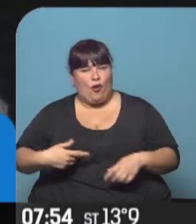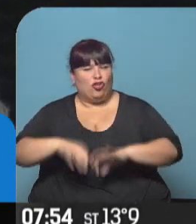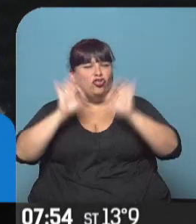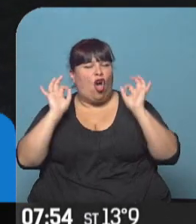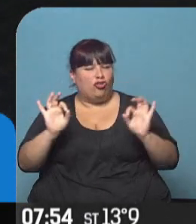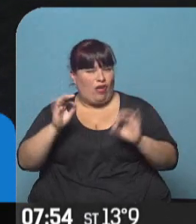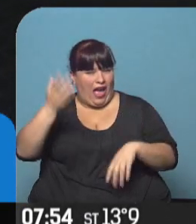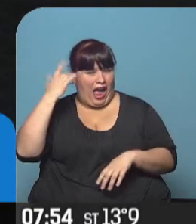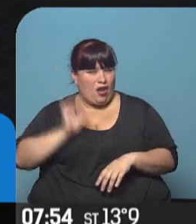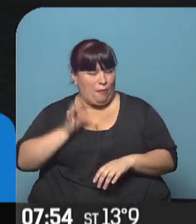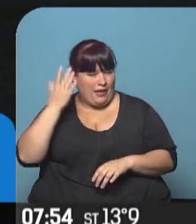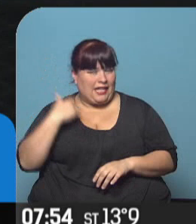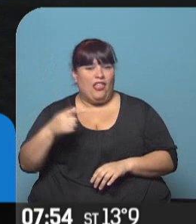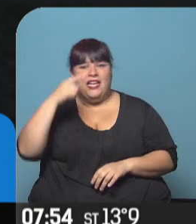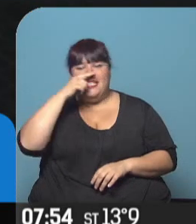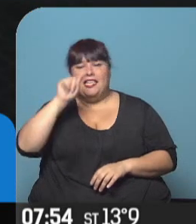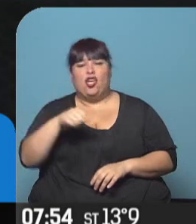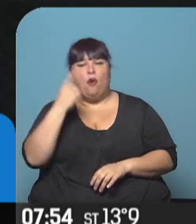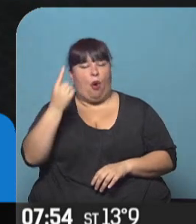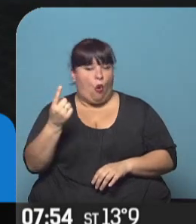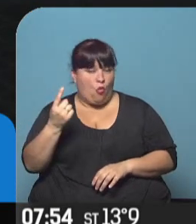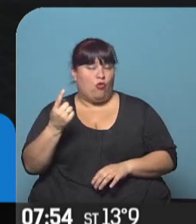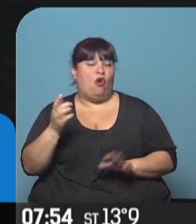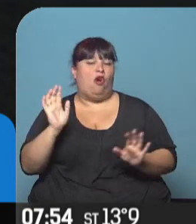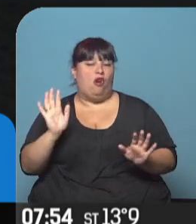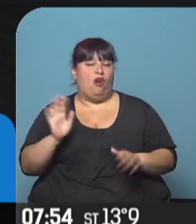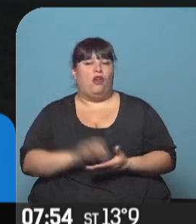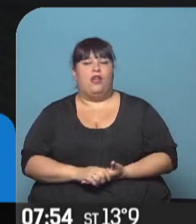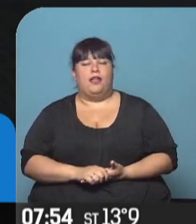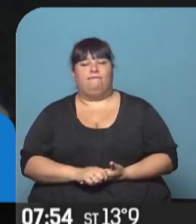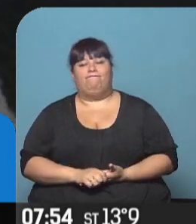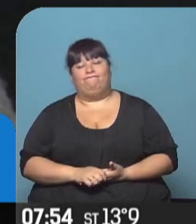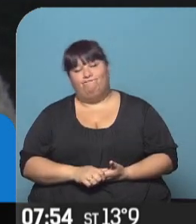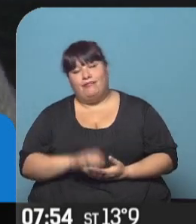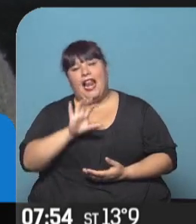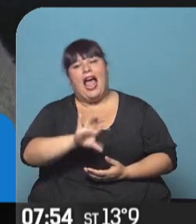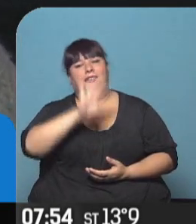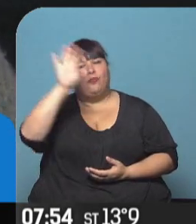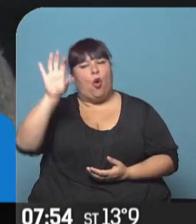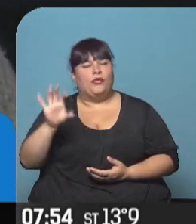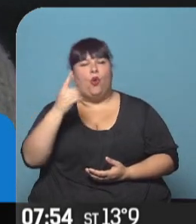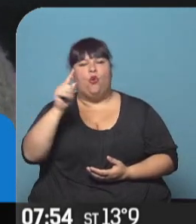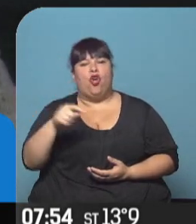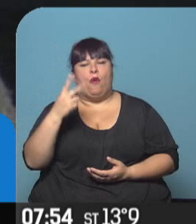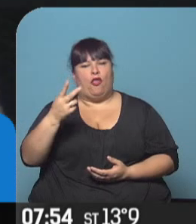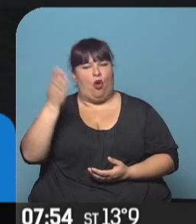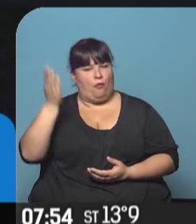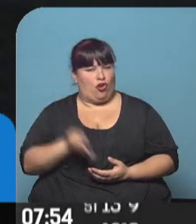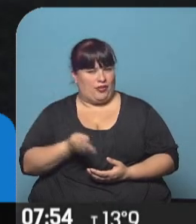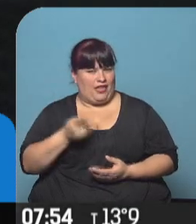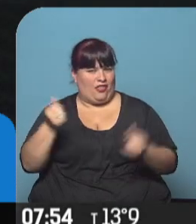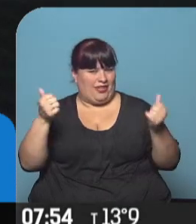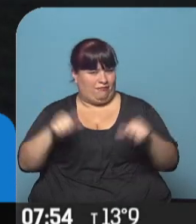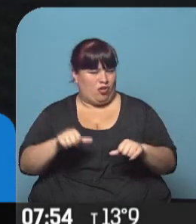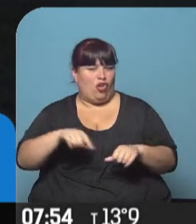que fue el año pasado de 7,1 las provincias tuvieron un 12 por ciento de ese